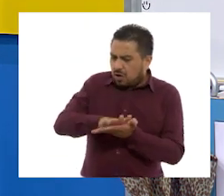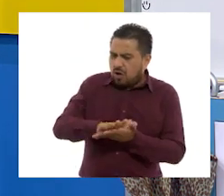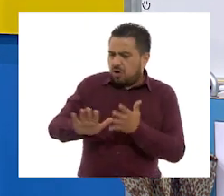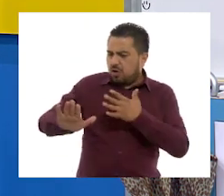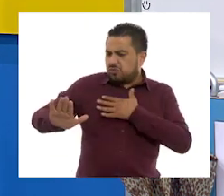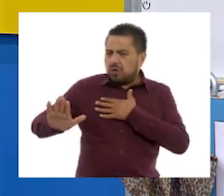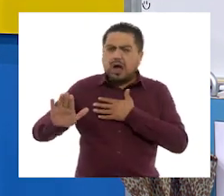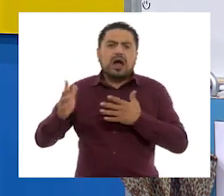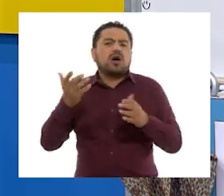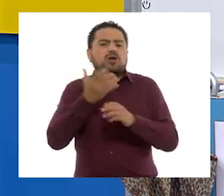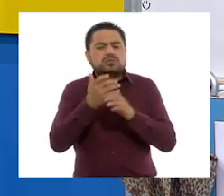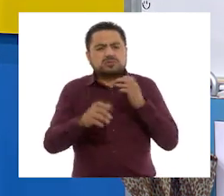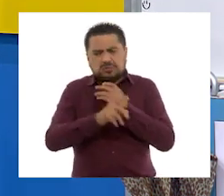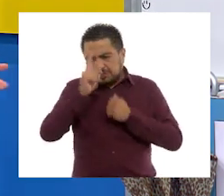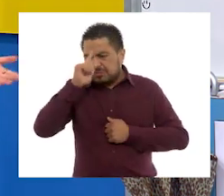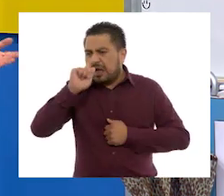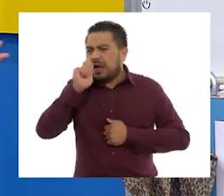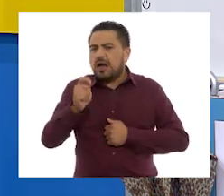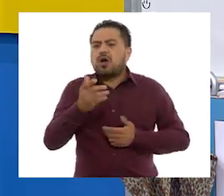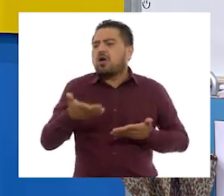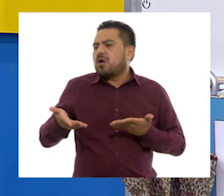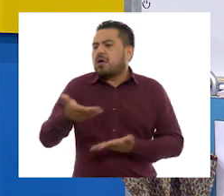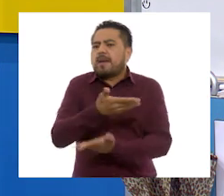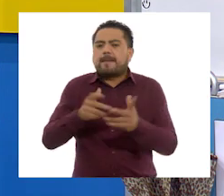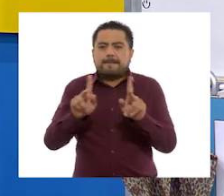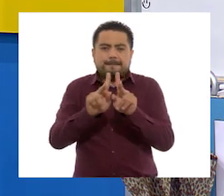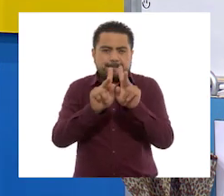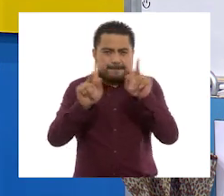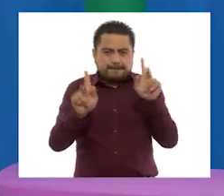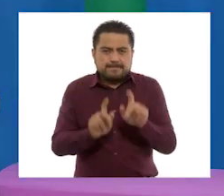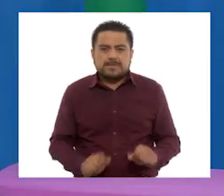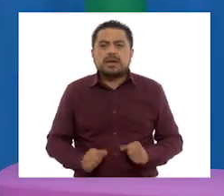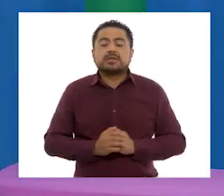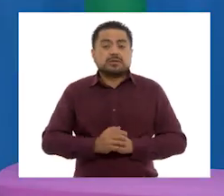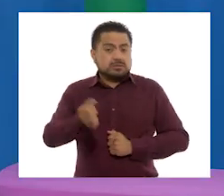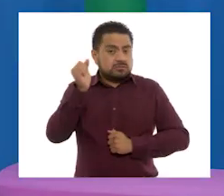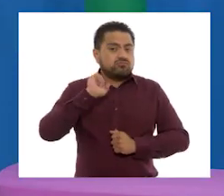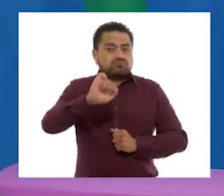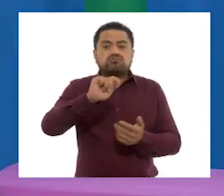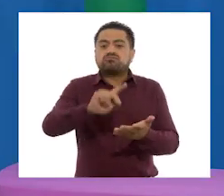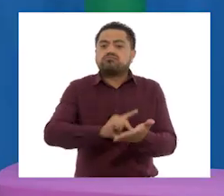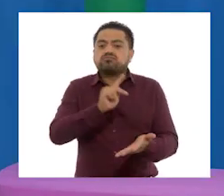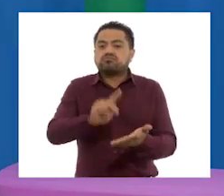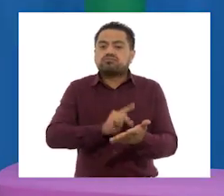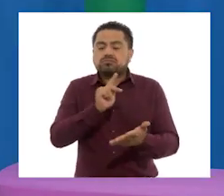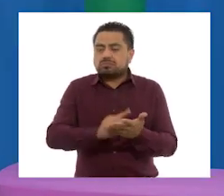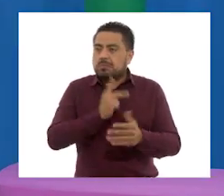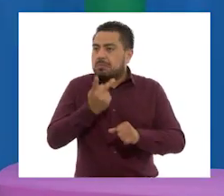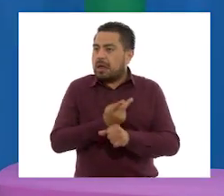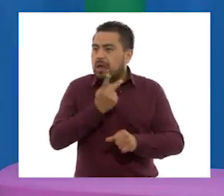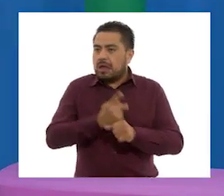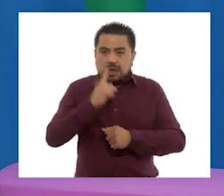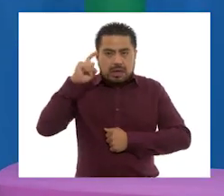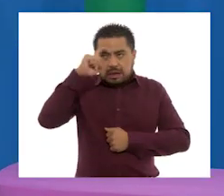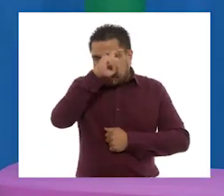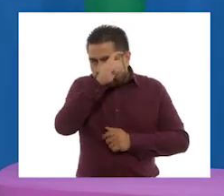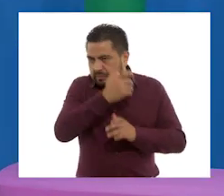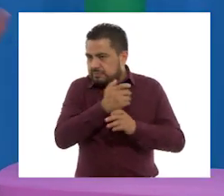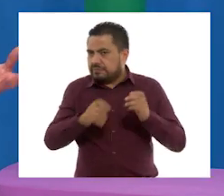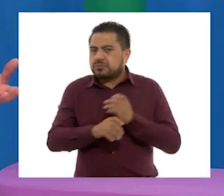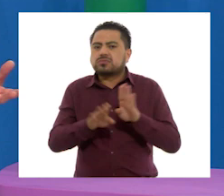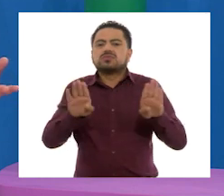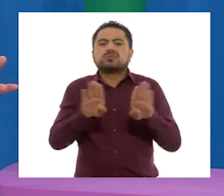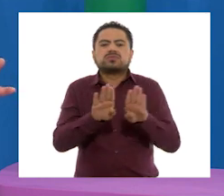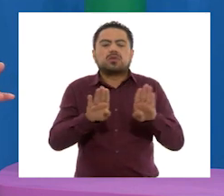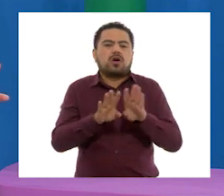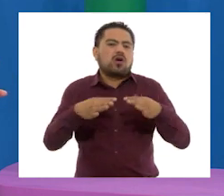y acciones para alcanzar la convivencia pacífica. Sí. Muchas veces ocurren dificultades o dilemas como el